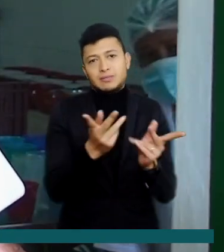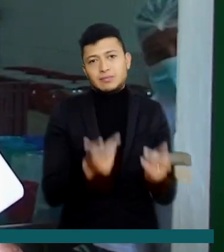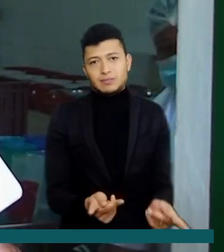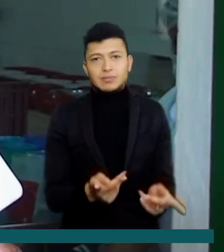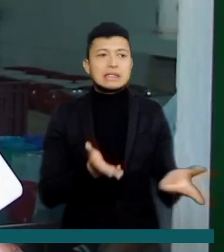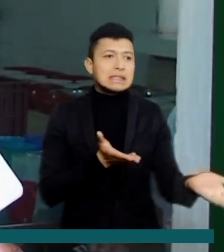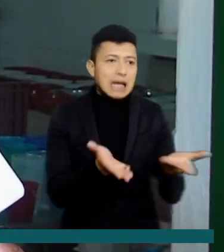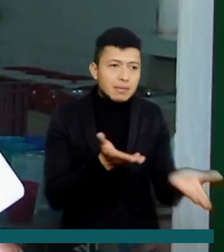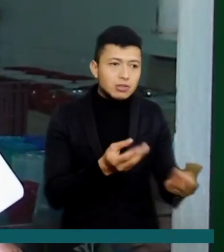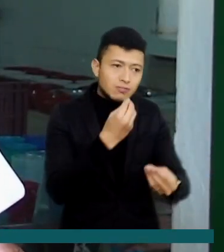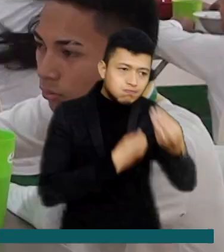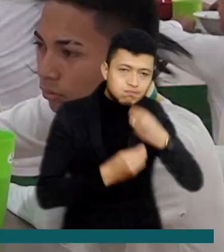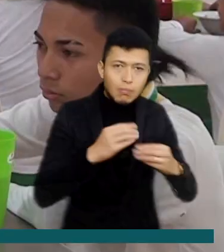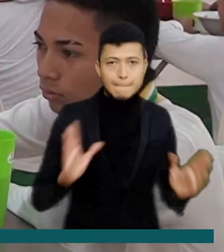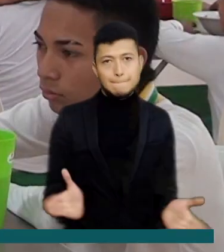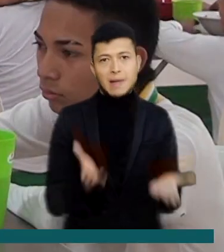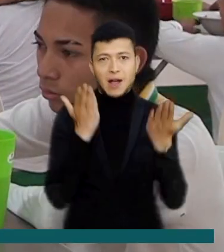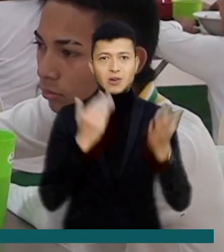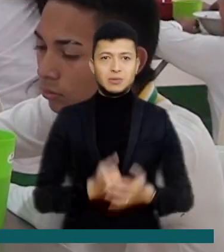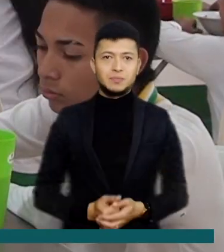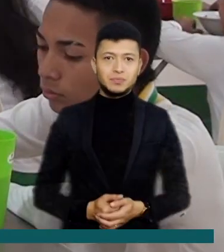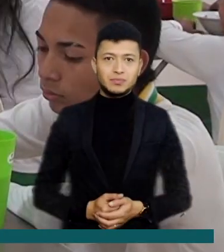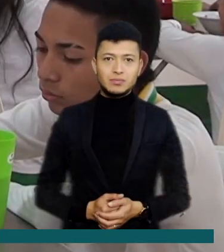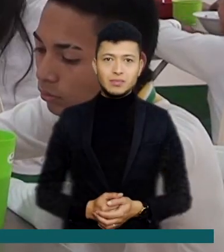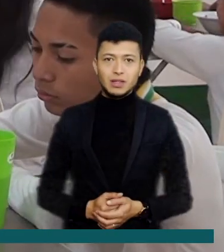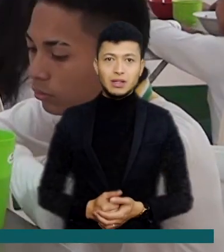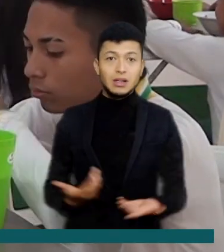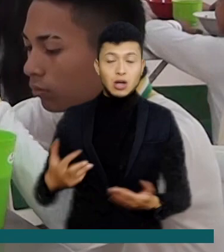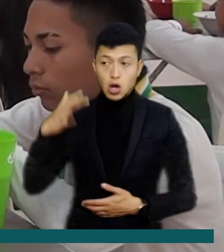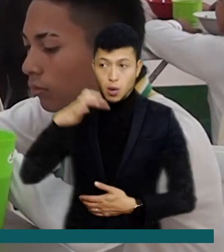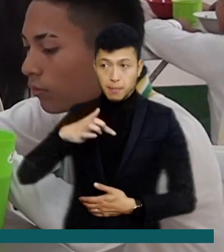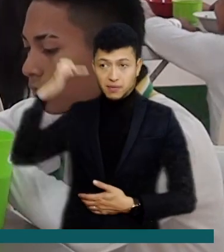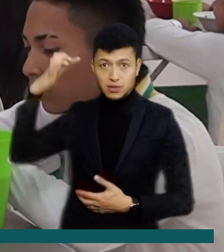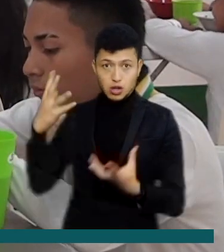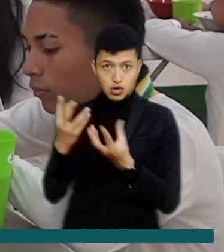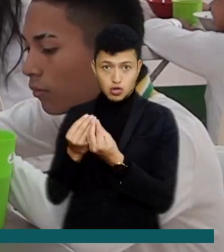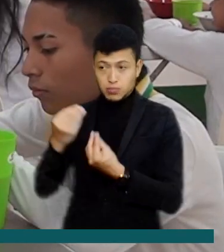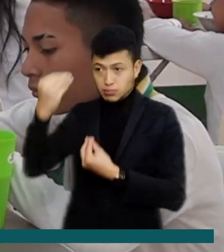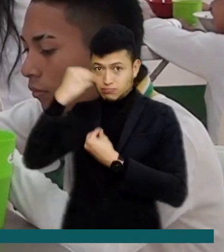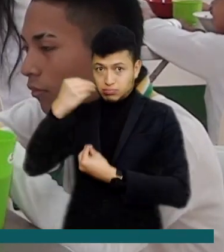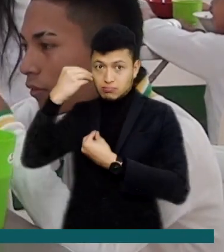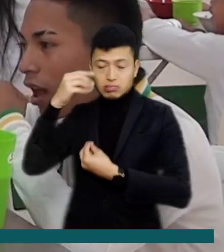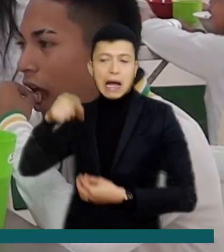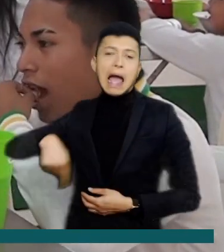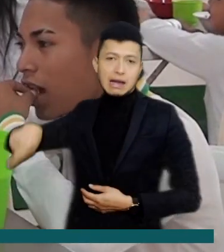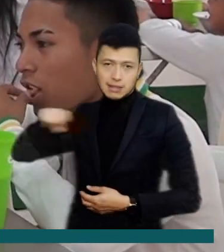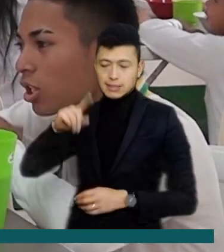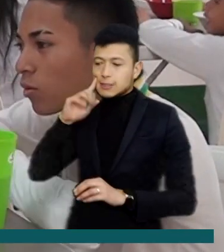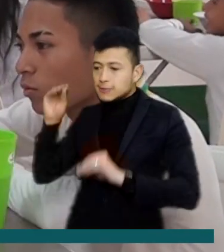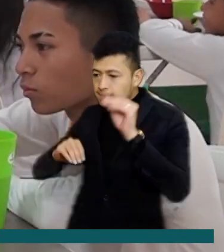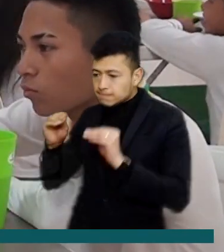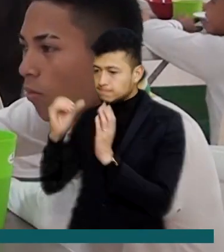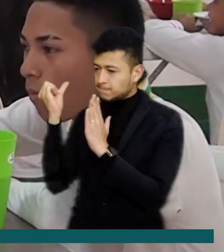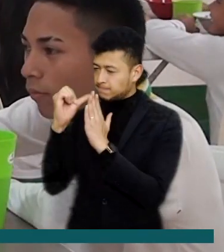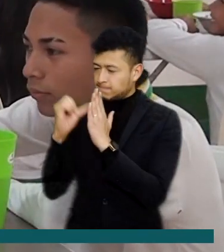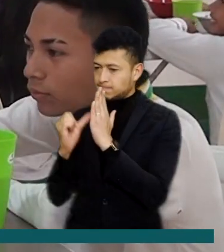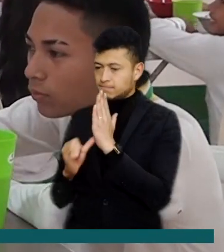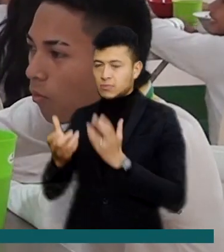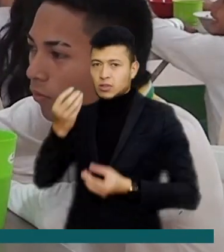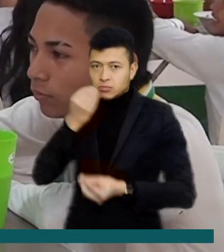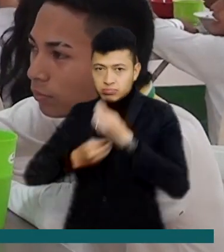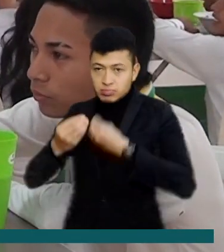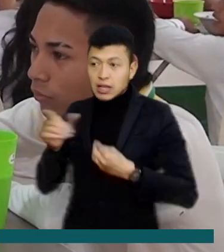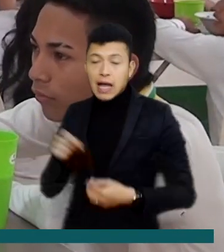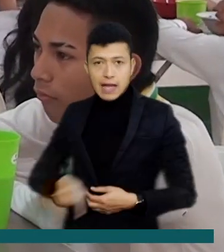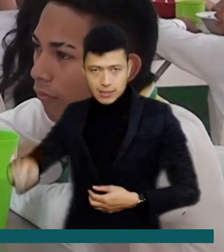estudiantes de un mejor servicio. Los ciclos de menú son elaborados por un grupo de profesionales como nutricionistas, quienes se encargan de revisar